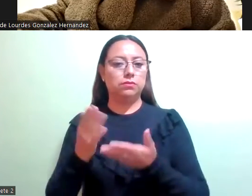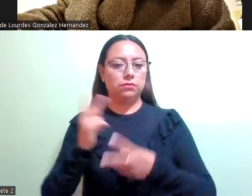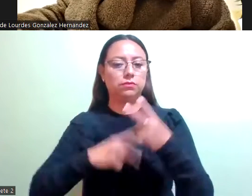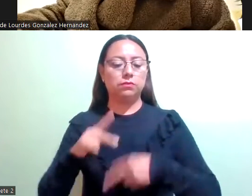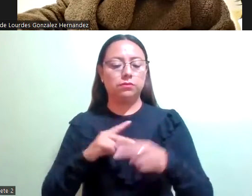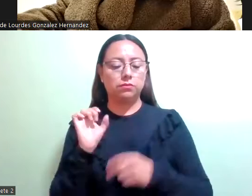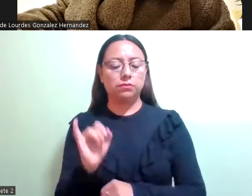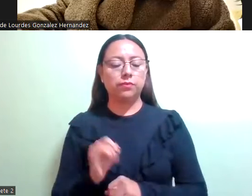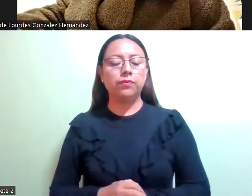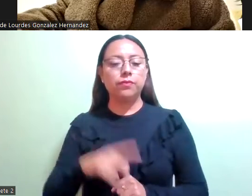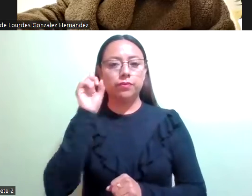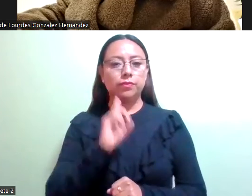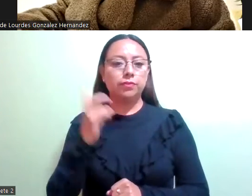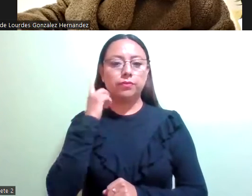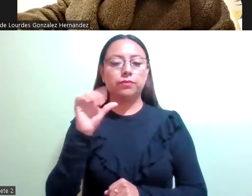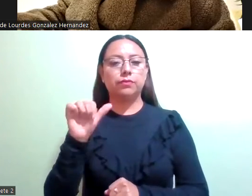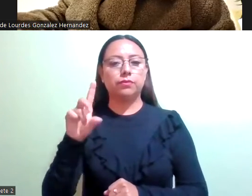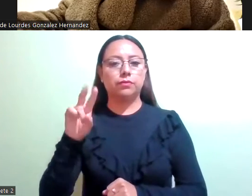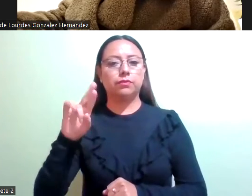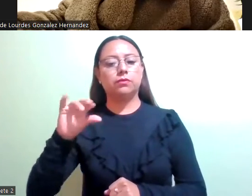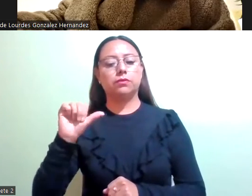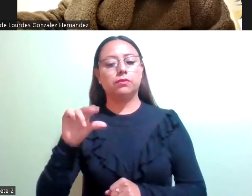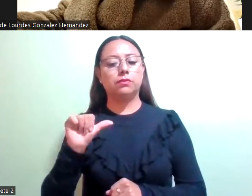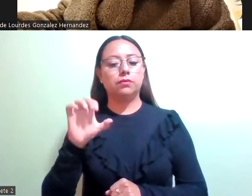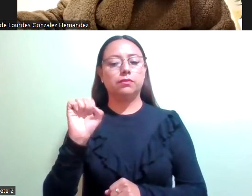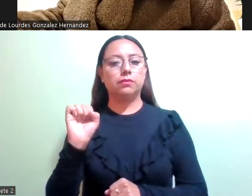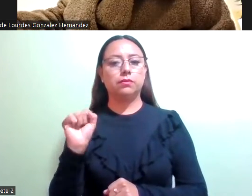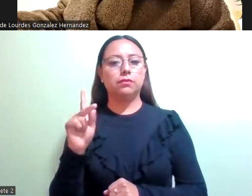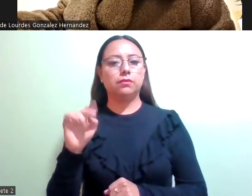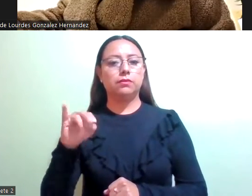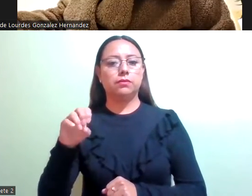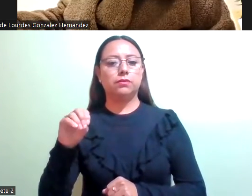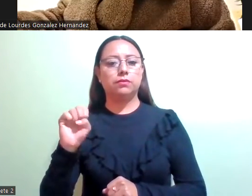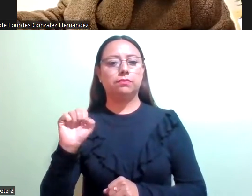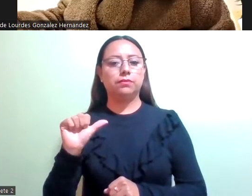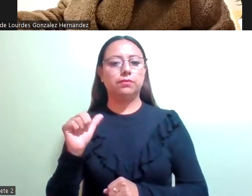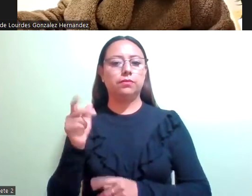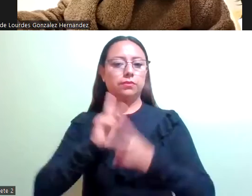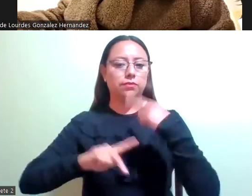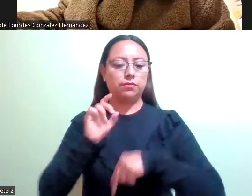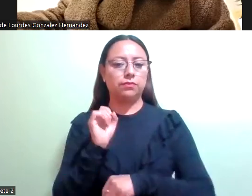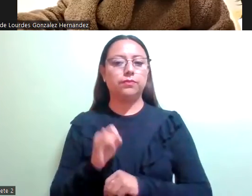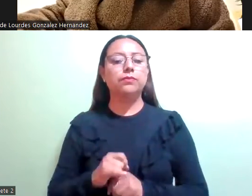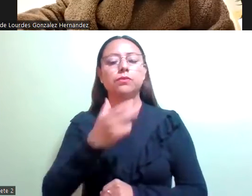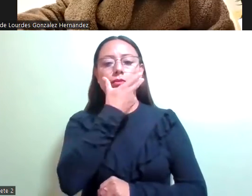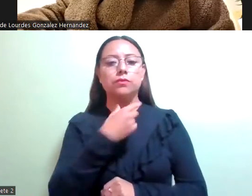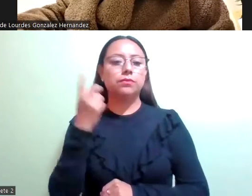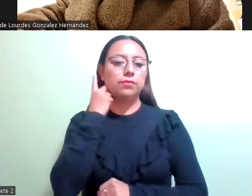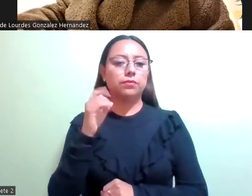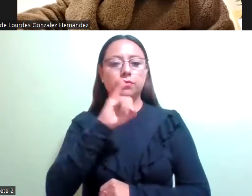Monteros García. Espinosa de los Monteros presente. Diputado Ricardo Giancarlo Lozano